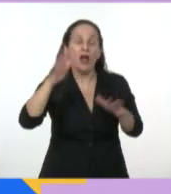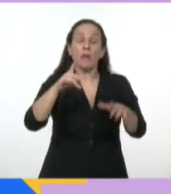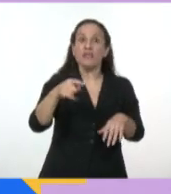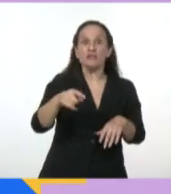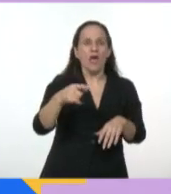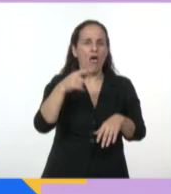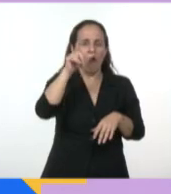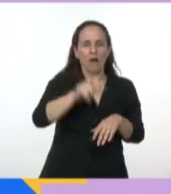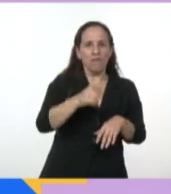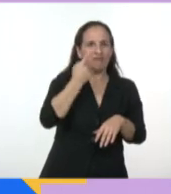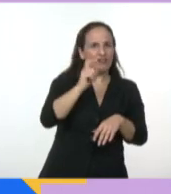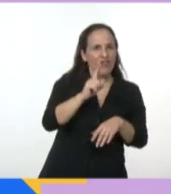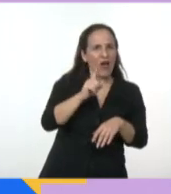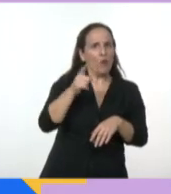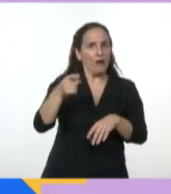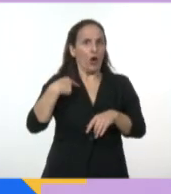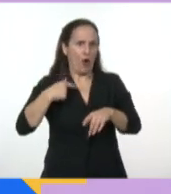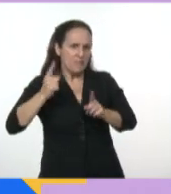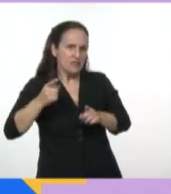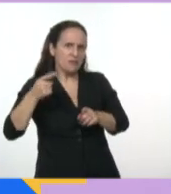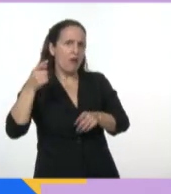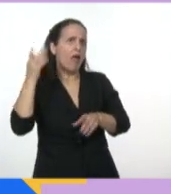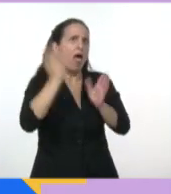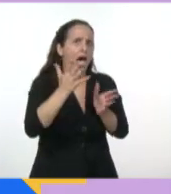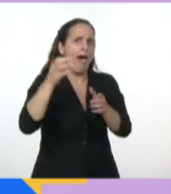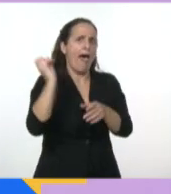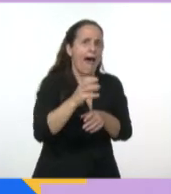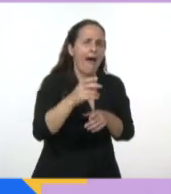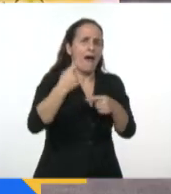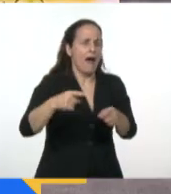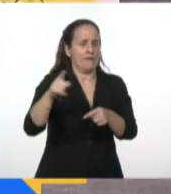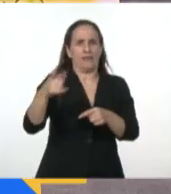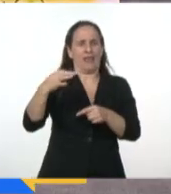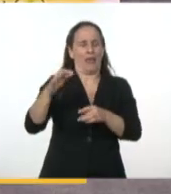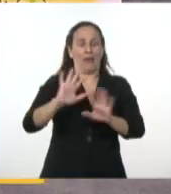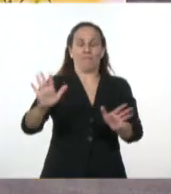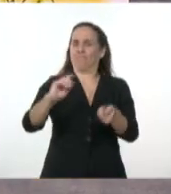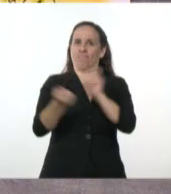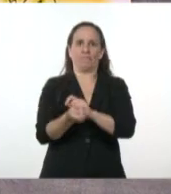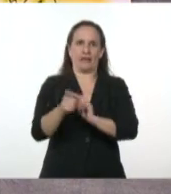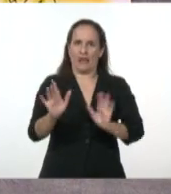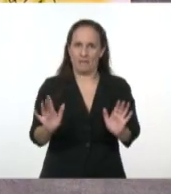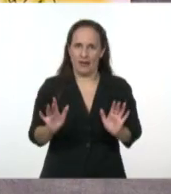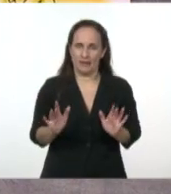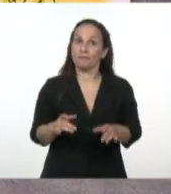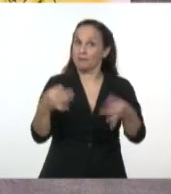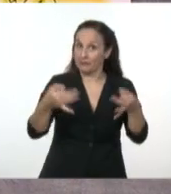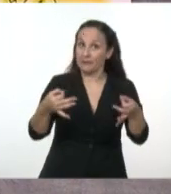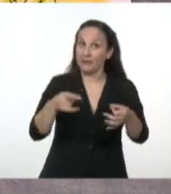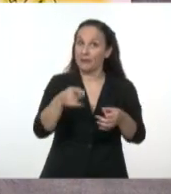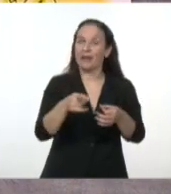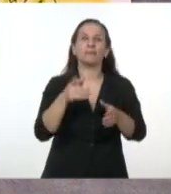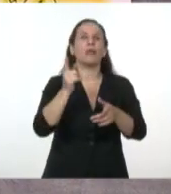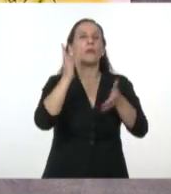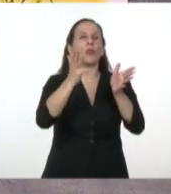victimario también, y está bueno que se desaprenda esa práctica. Perfecto, me parece bien. Vamos a empezar entonces, si te parece, con la violencia